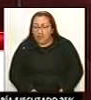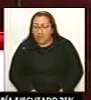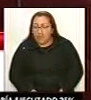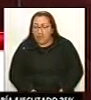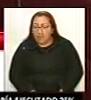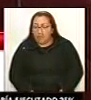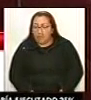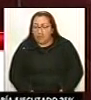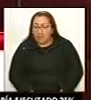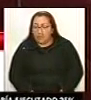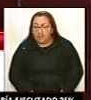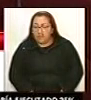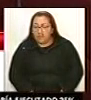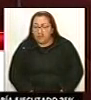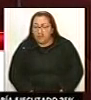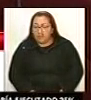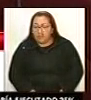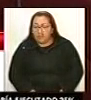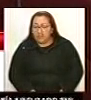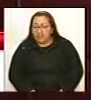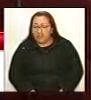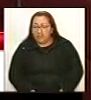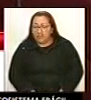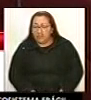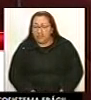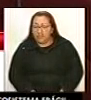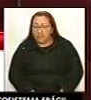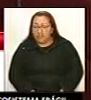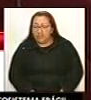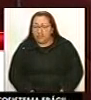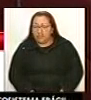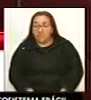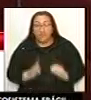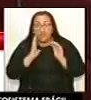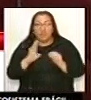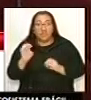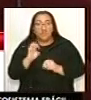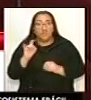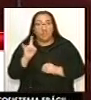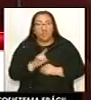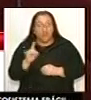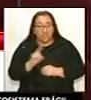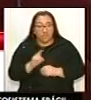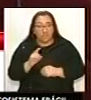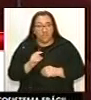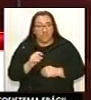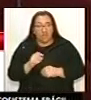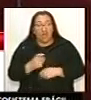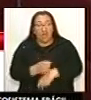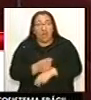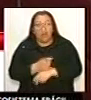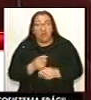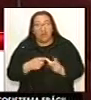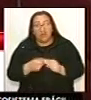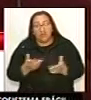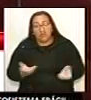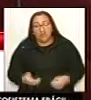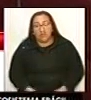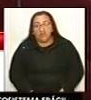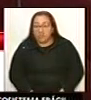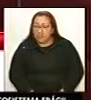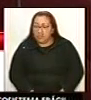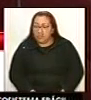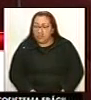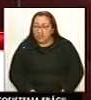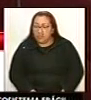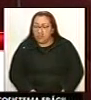no espera. La atención son de emergencias, urgencias y necesidades inmediatas. Entonces, de